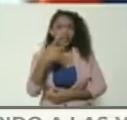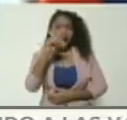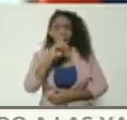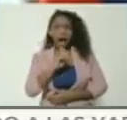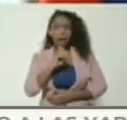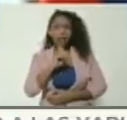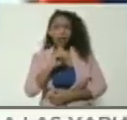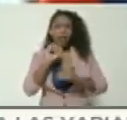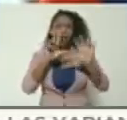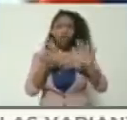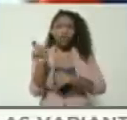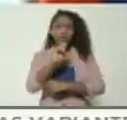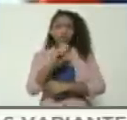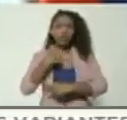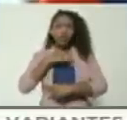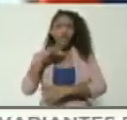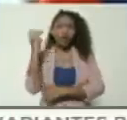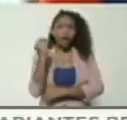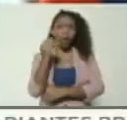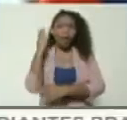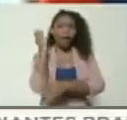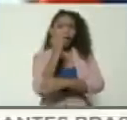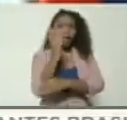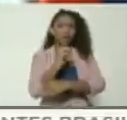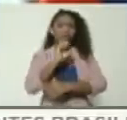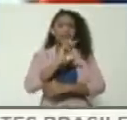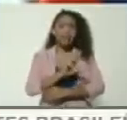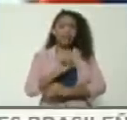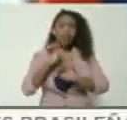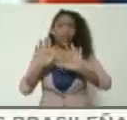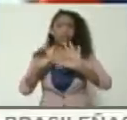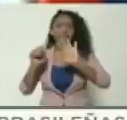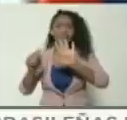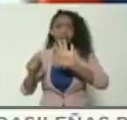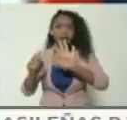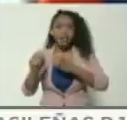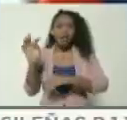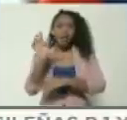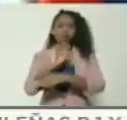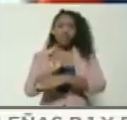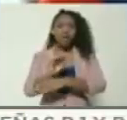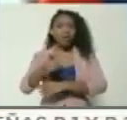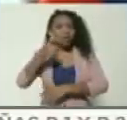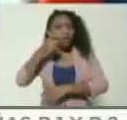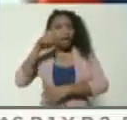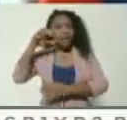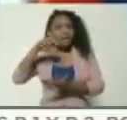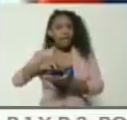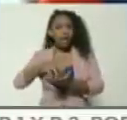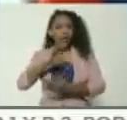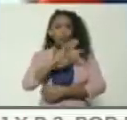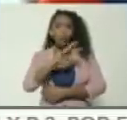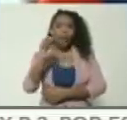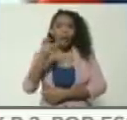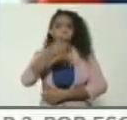hemos logrado la imputación de 716 funcionarios de seguridad del Estado y 40